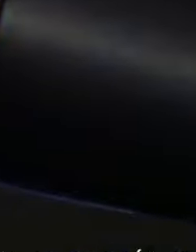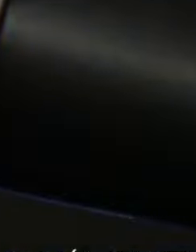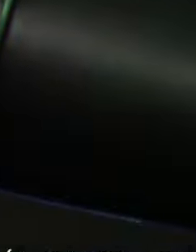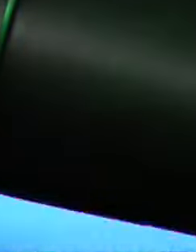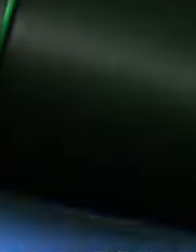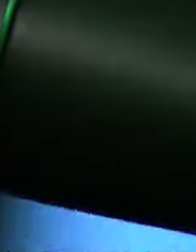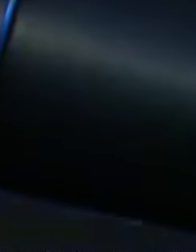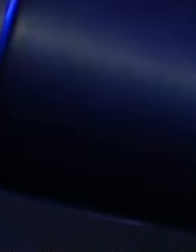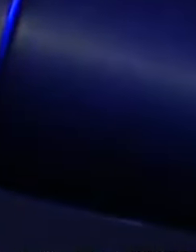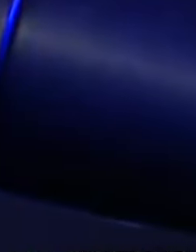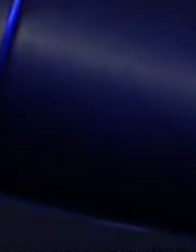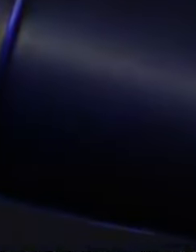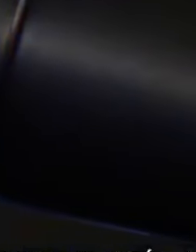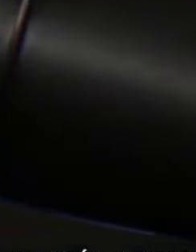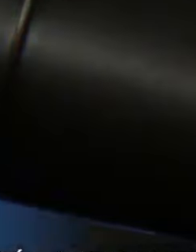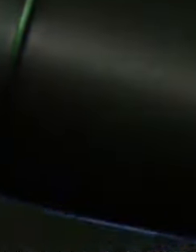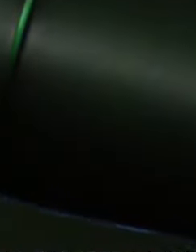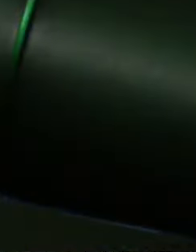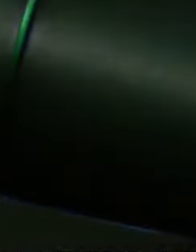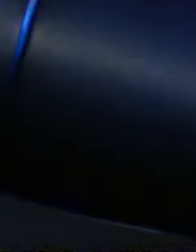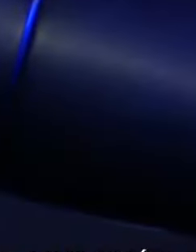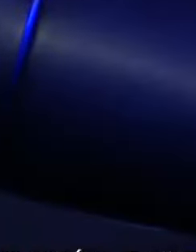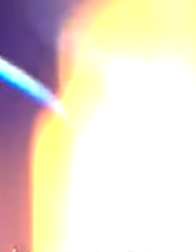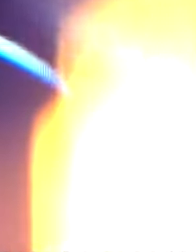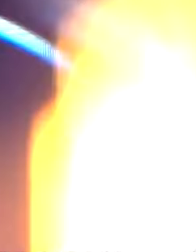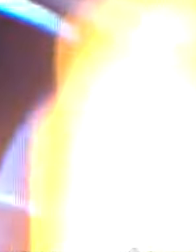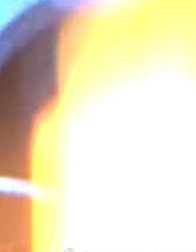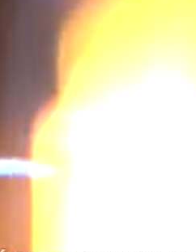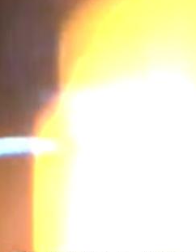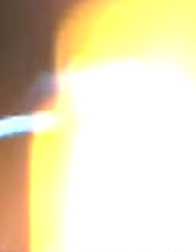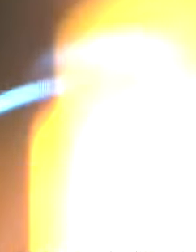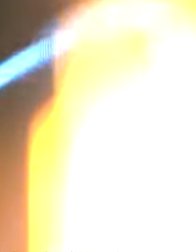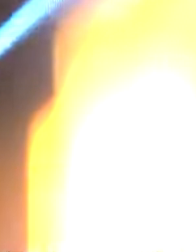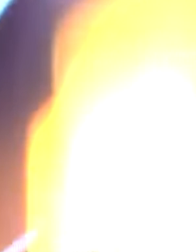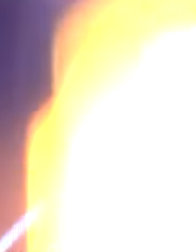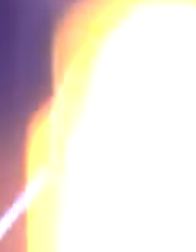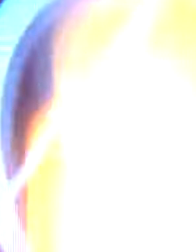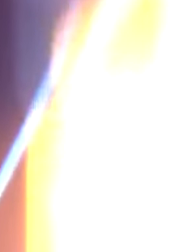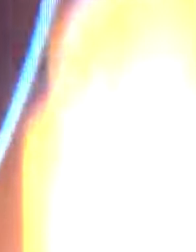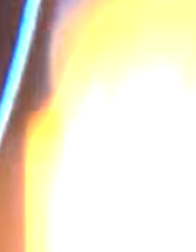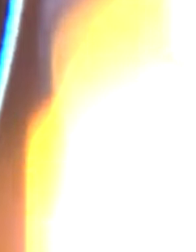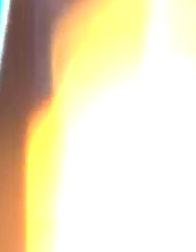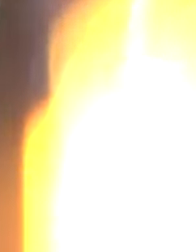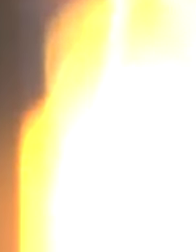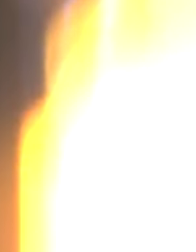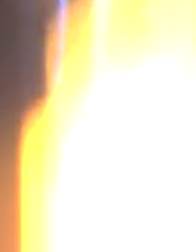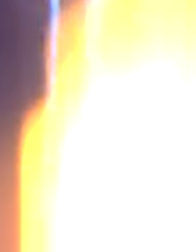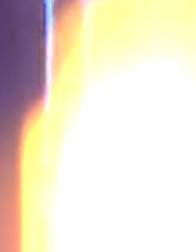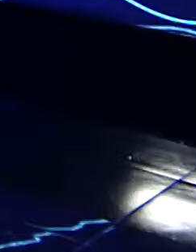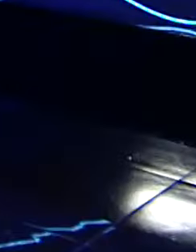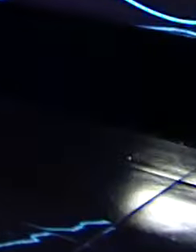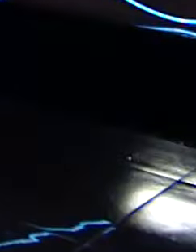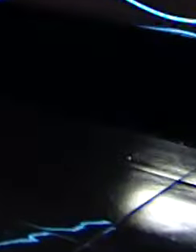Nunca vi a los Rolling Stones y asumo que tampoco vos. No me da ninguna vergüenza mi generación.